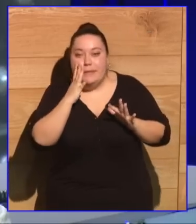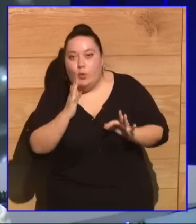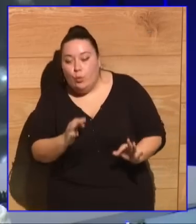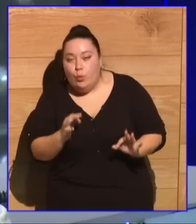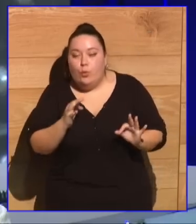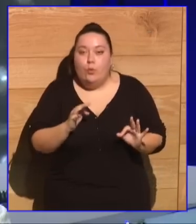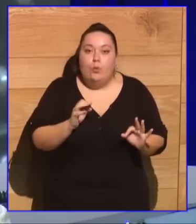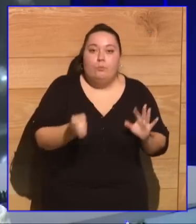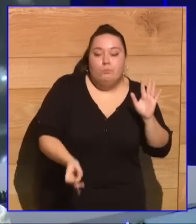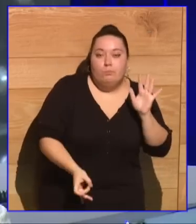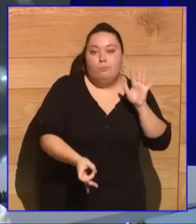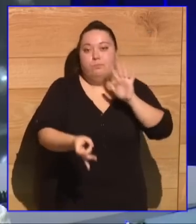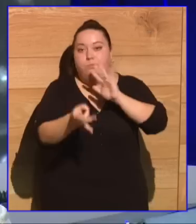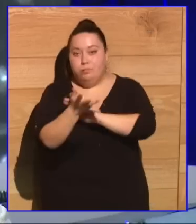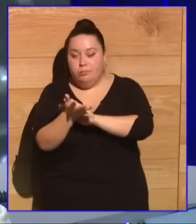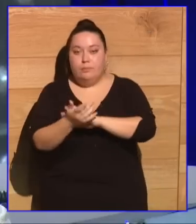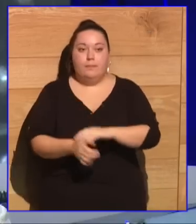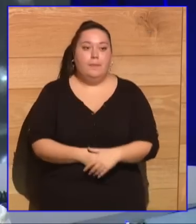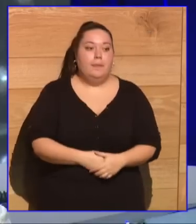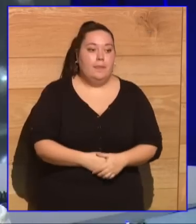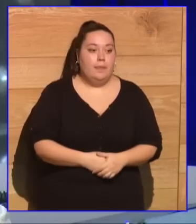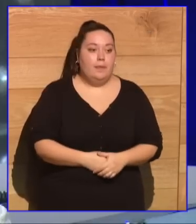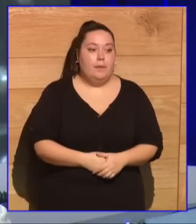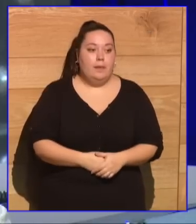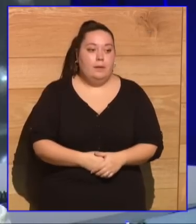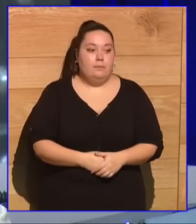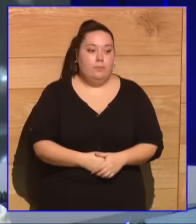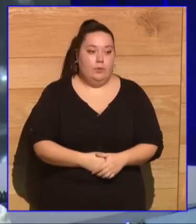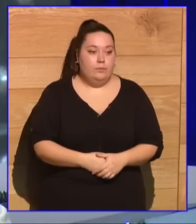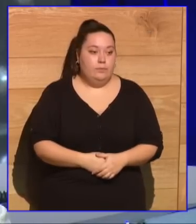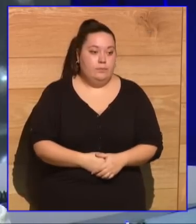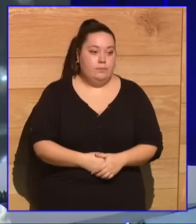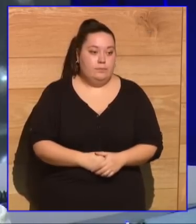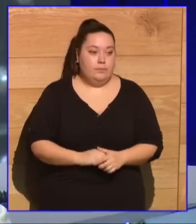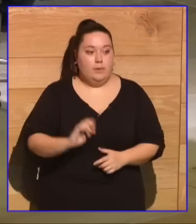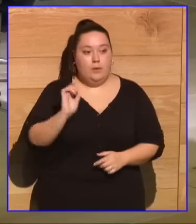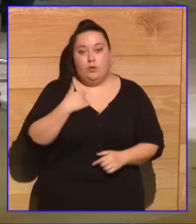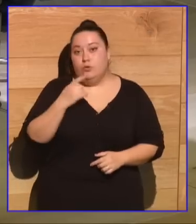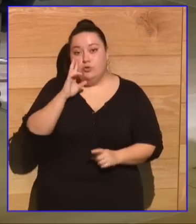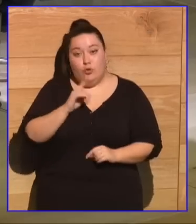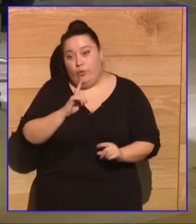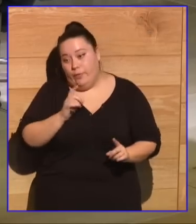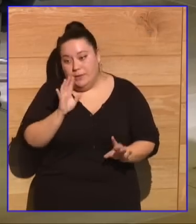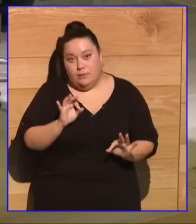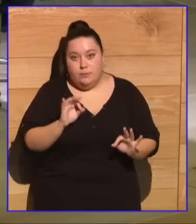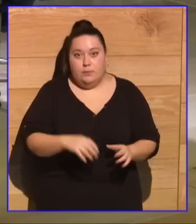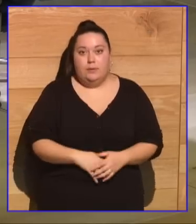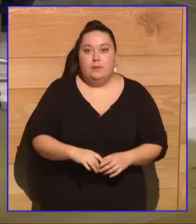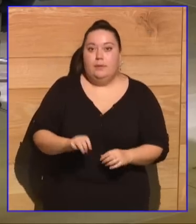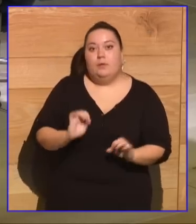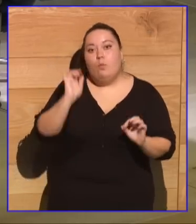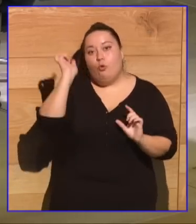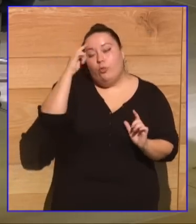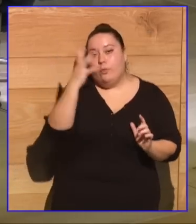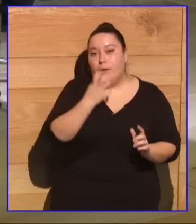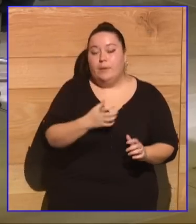de relacionarse con realidades muy... No funciona eso. Me refiero en términos... No lo veo como arranque, no lo veo. En términos dramáticos. Y